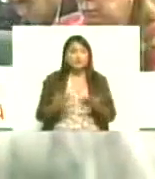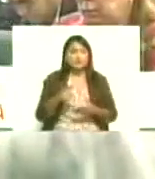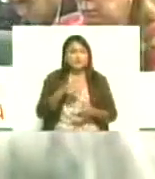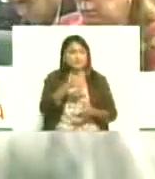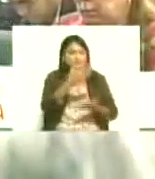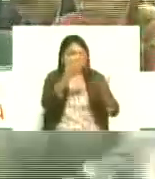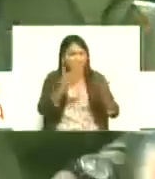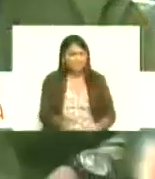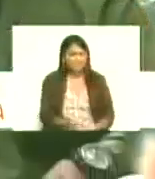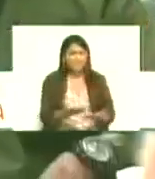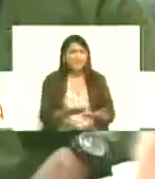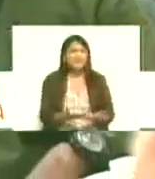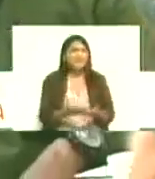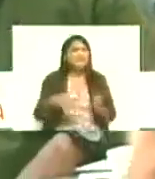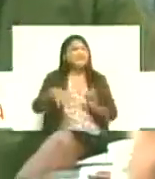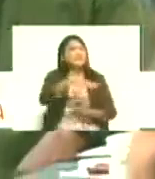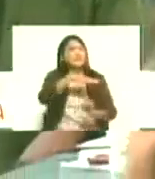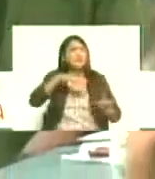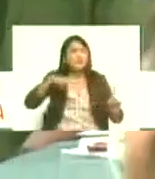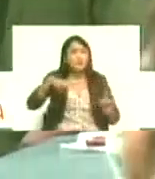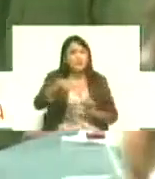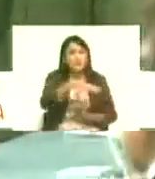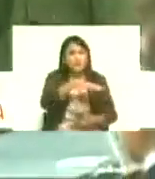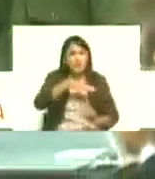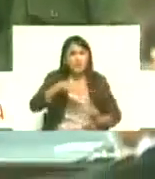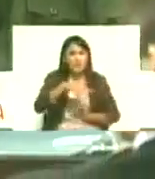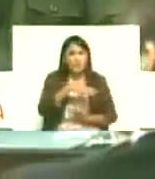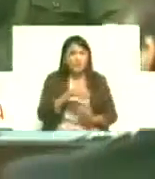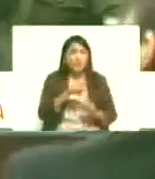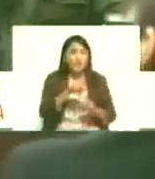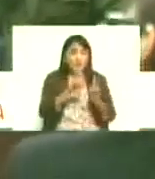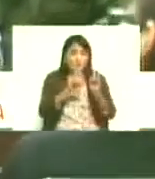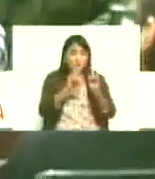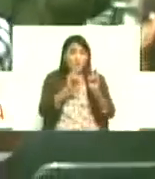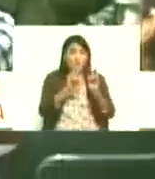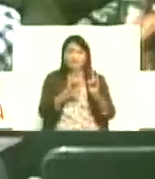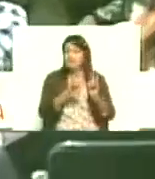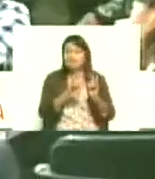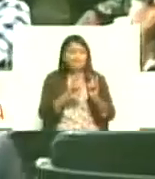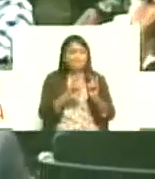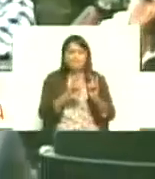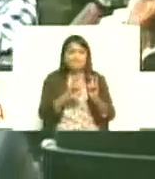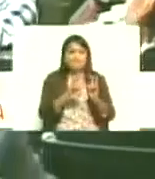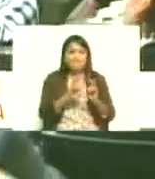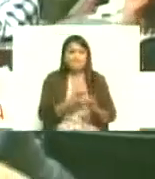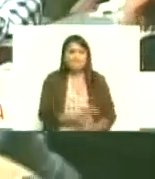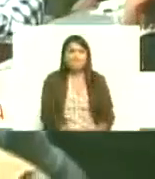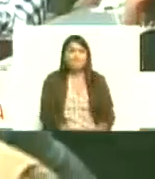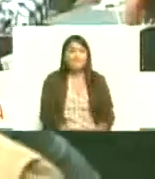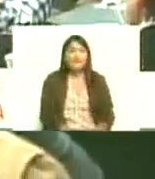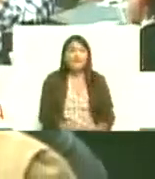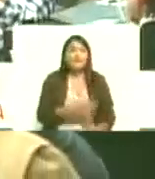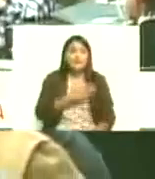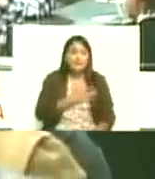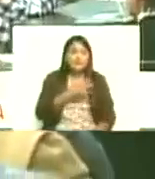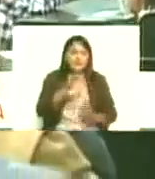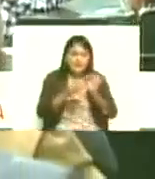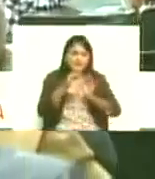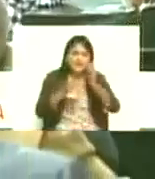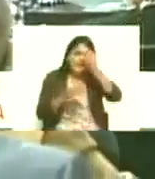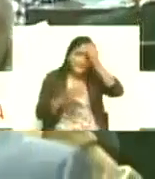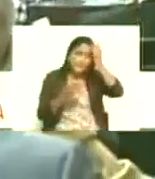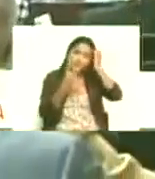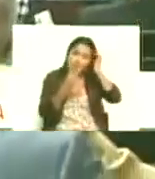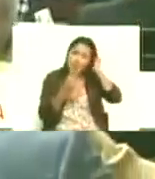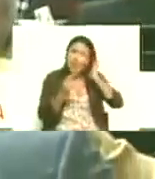esta barbaridad no es nueva. Yo quiero tomar los últimos dos